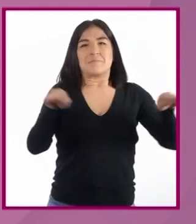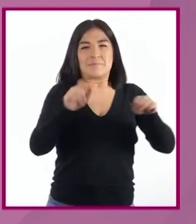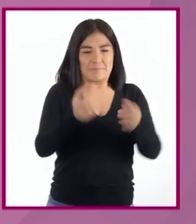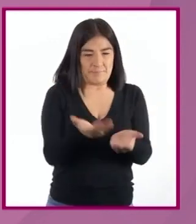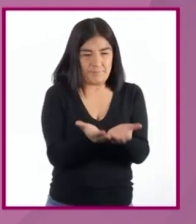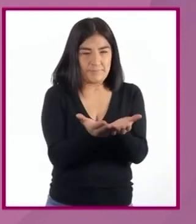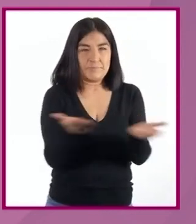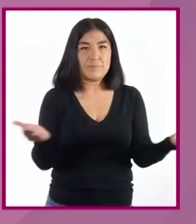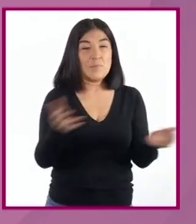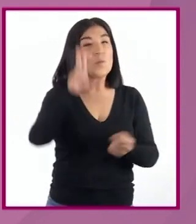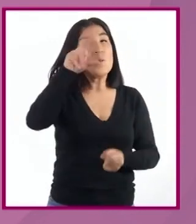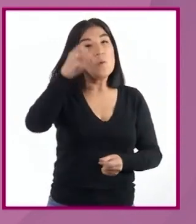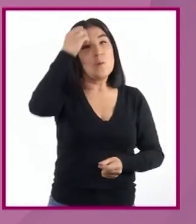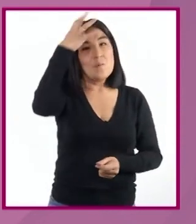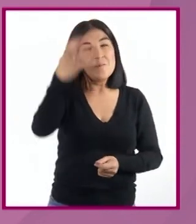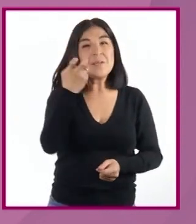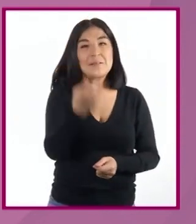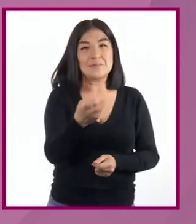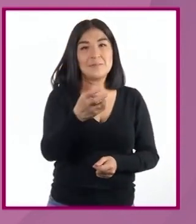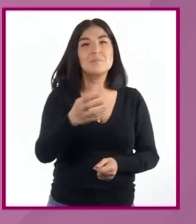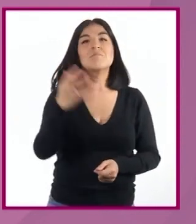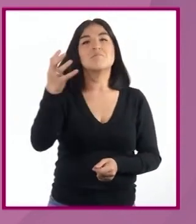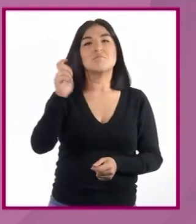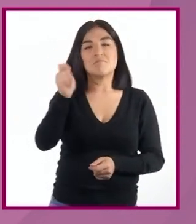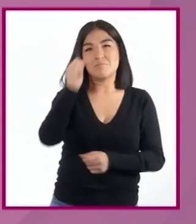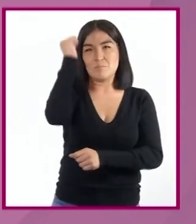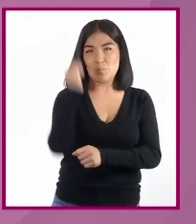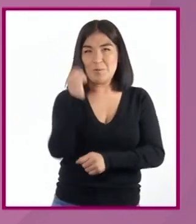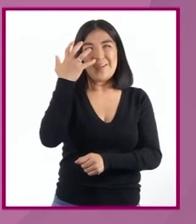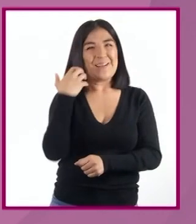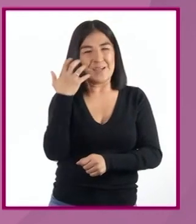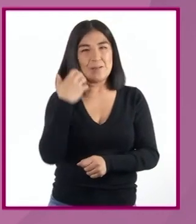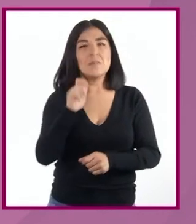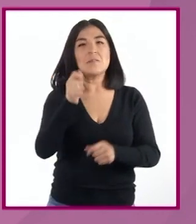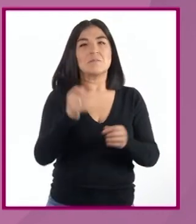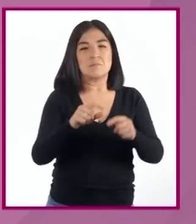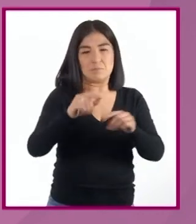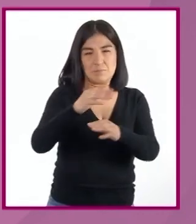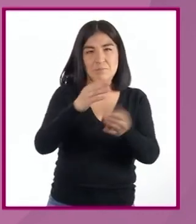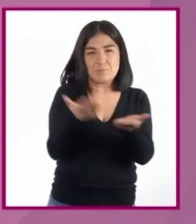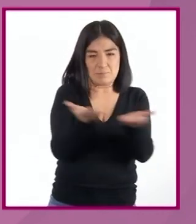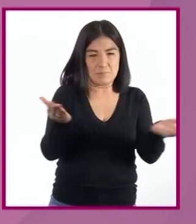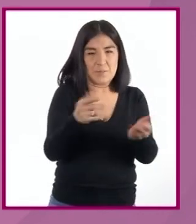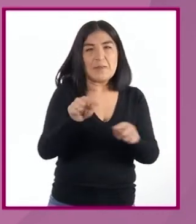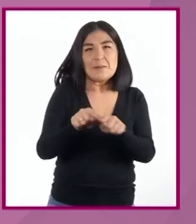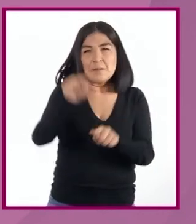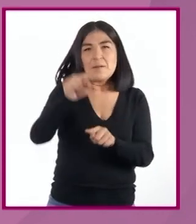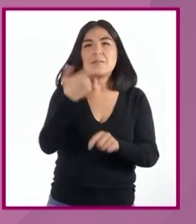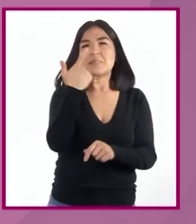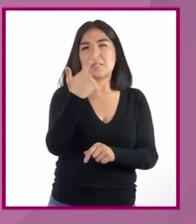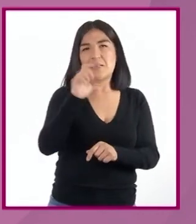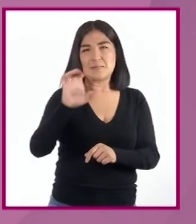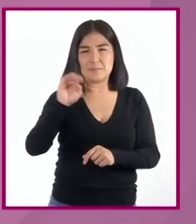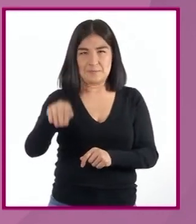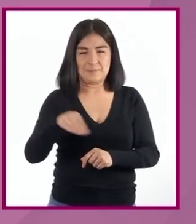base. No olviden que el gato tiene una pequeña base que mide 7 centímetros.